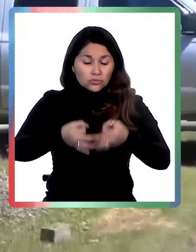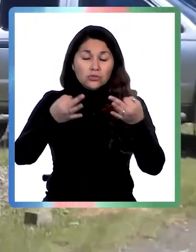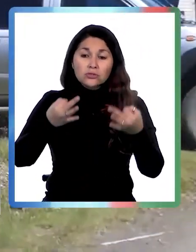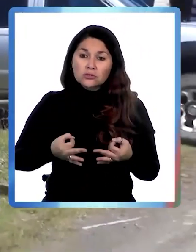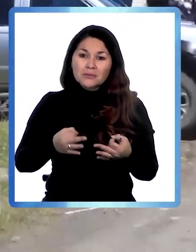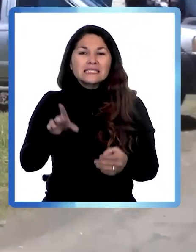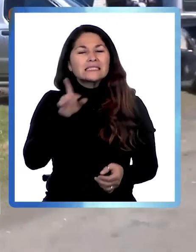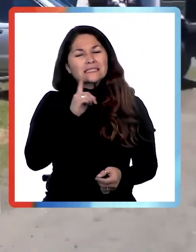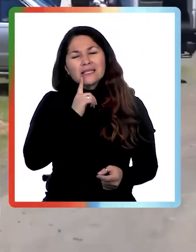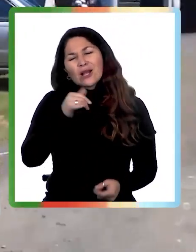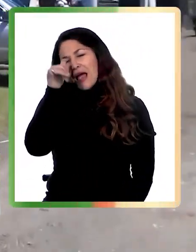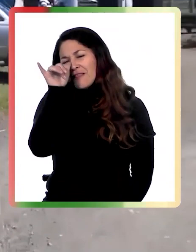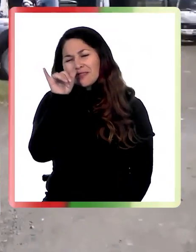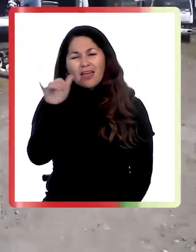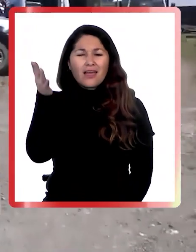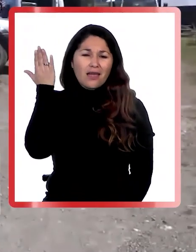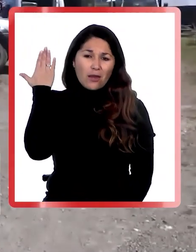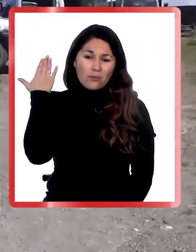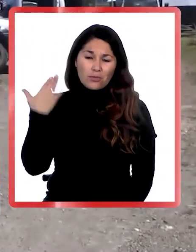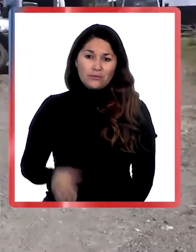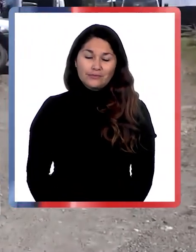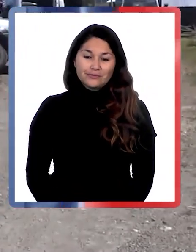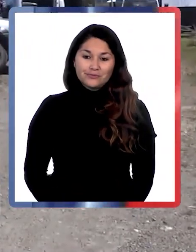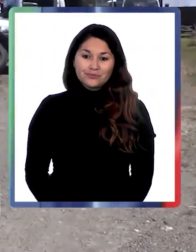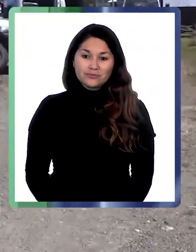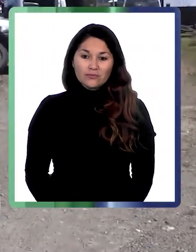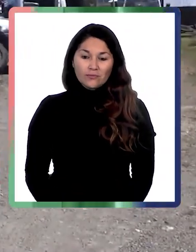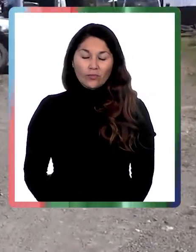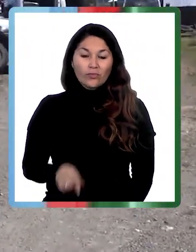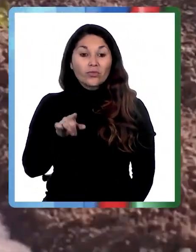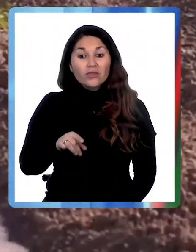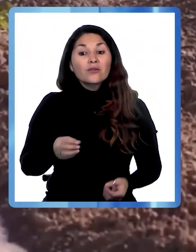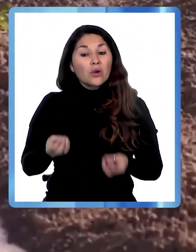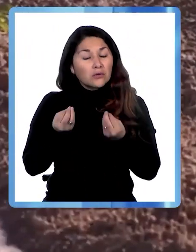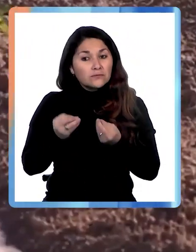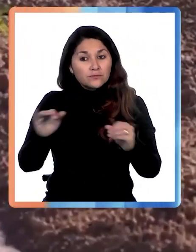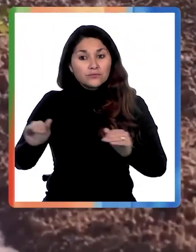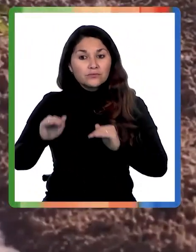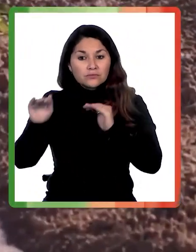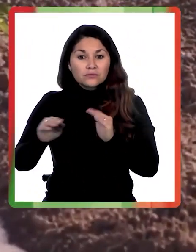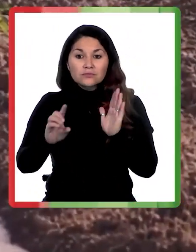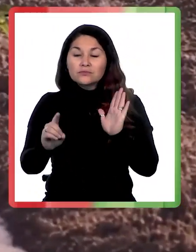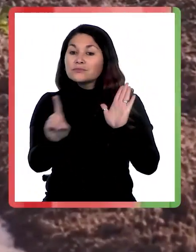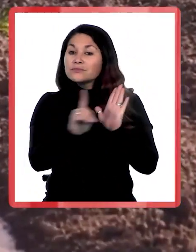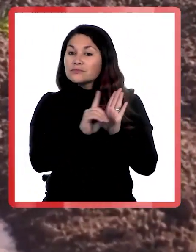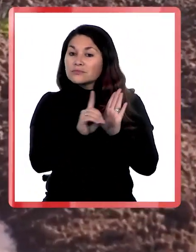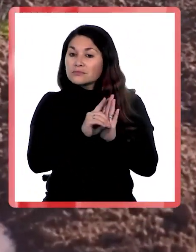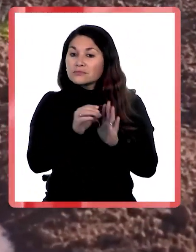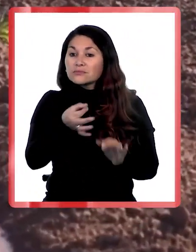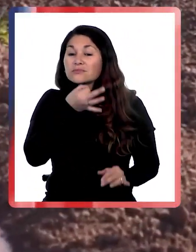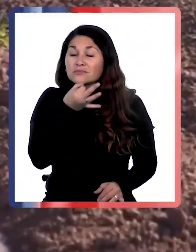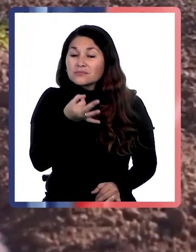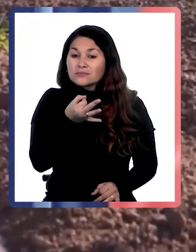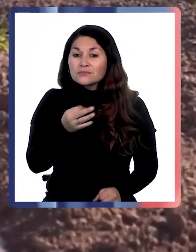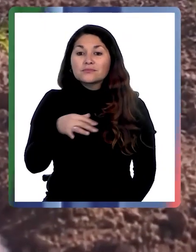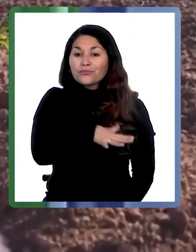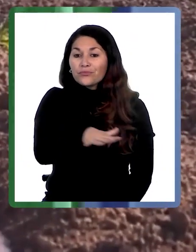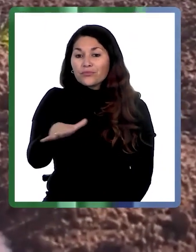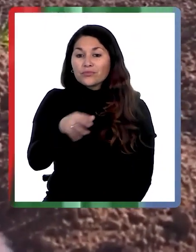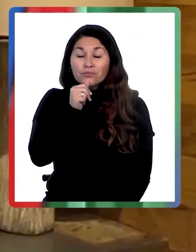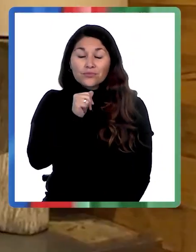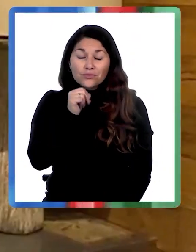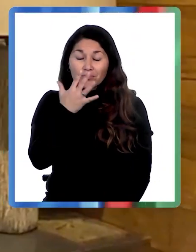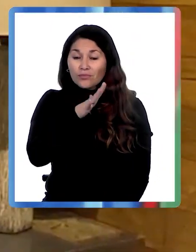decisión tiene que haber sucedido hace mucho tiempo atrás la toma de razón por parte de contraloría del decreto que declara como zona de